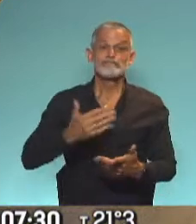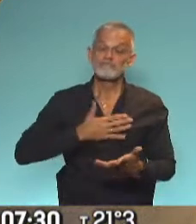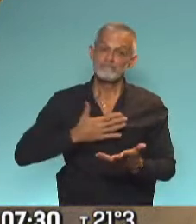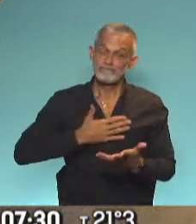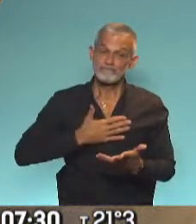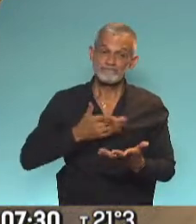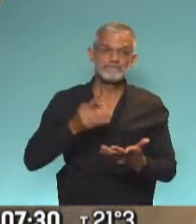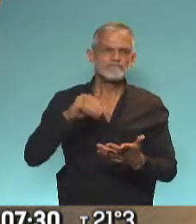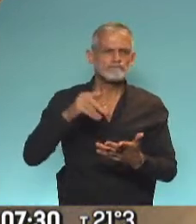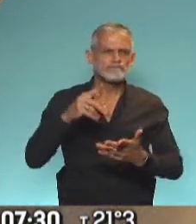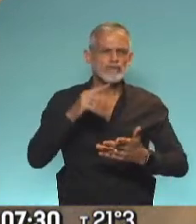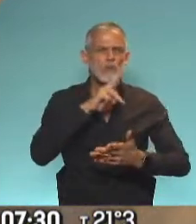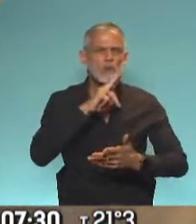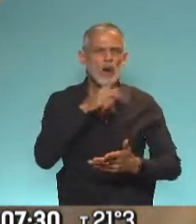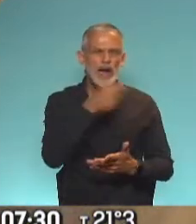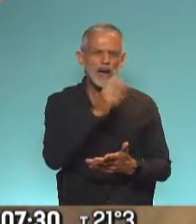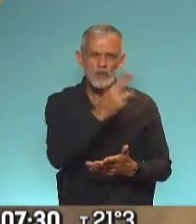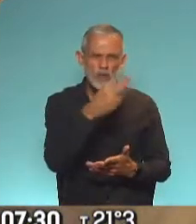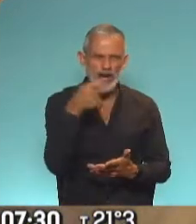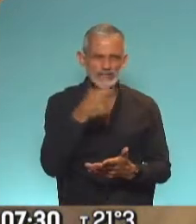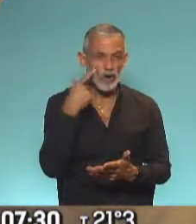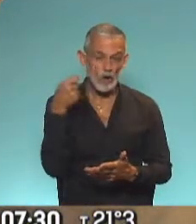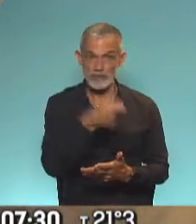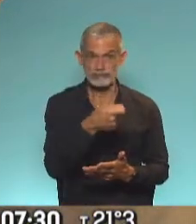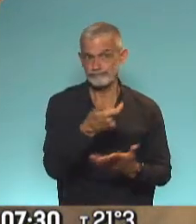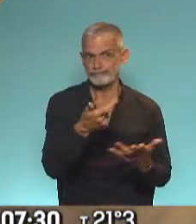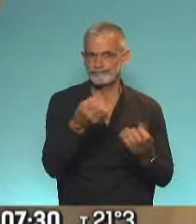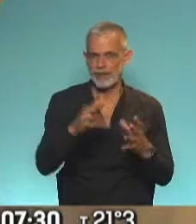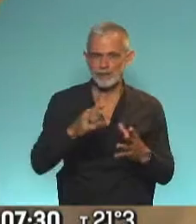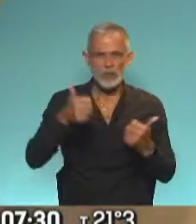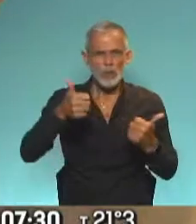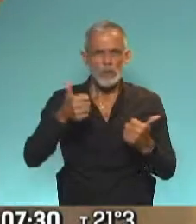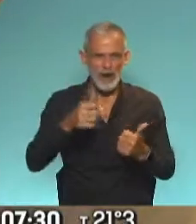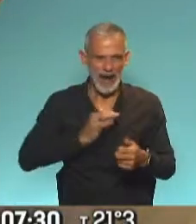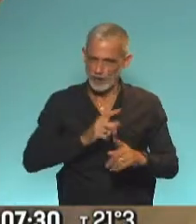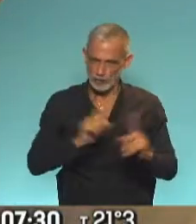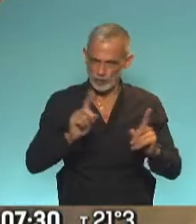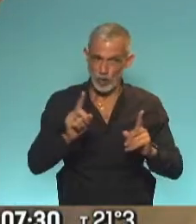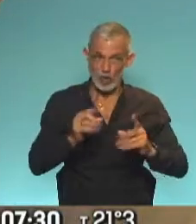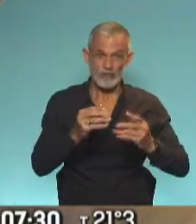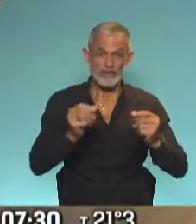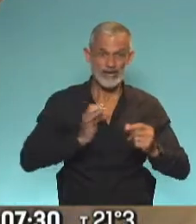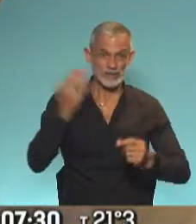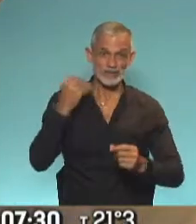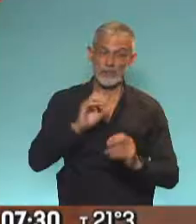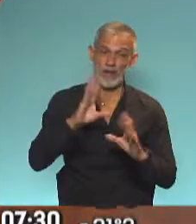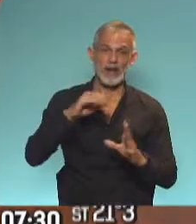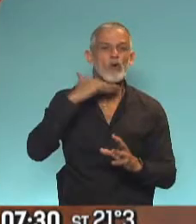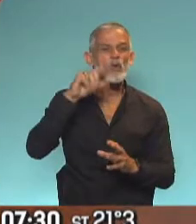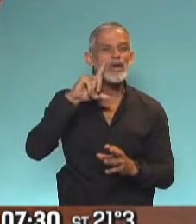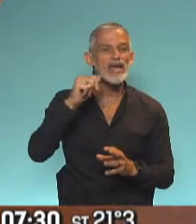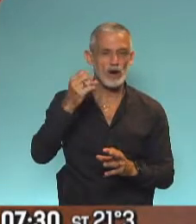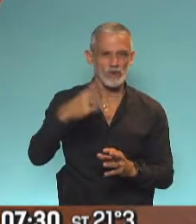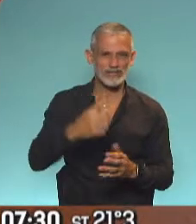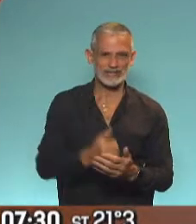Lamentablemente tenemos que seguir hablando de femicidios en la República Argentina. Comenzamos el año para nada bien, por cierto, y lo terminamos muy mal. Julia Colodny, buen día, bienvenida.